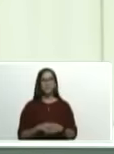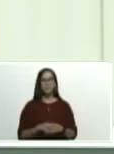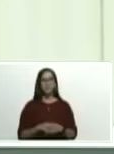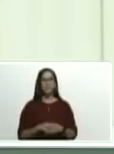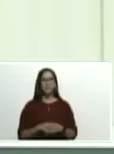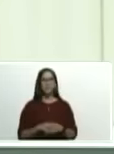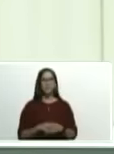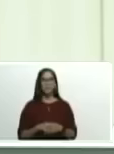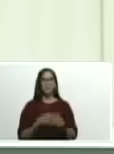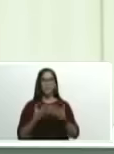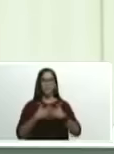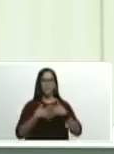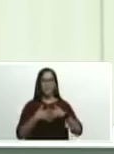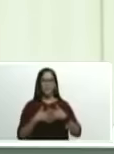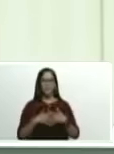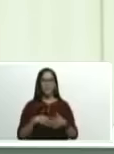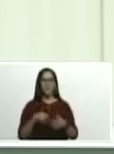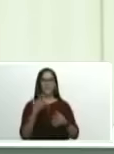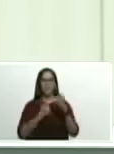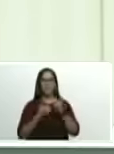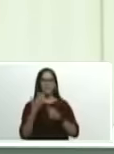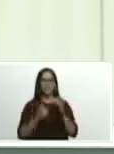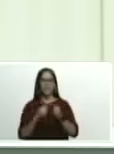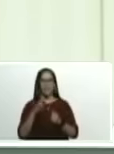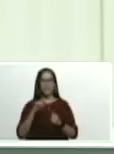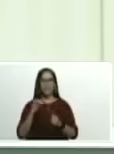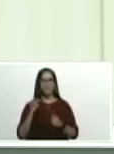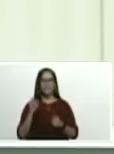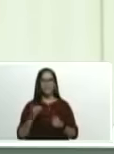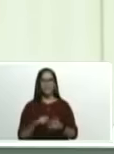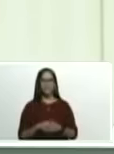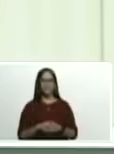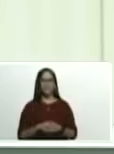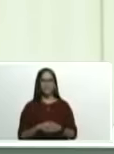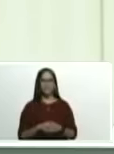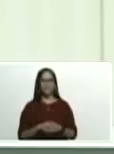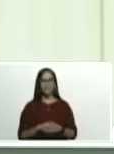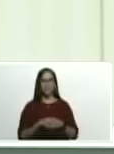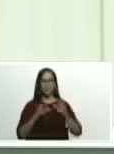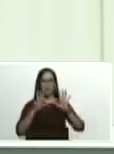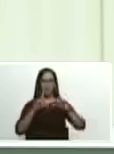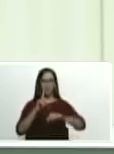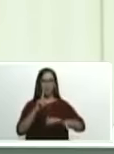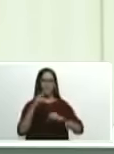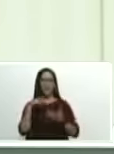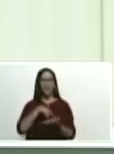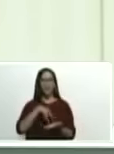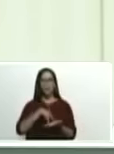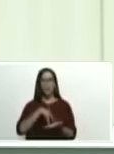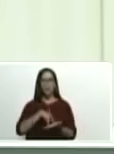planta Lácteos Arismendi. En onceavo lugar, estado Carabobo, Guacara,